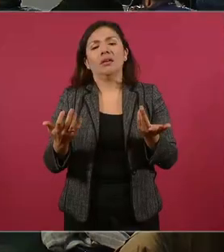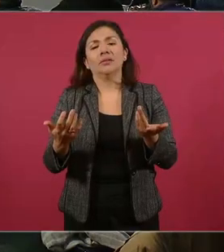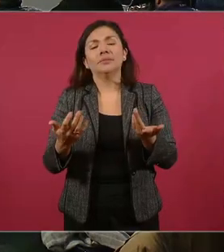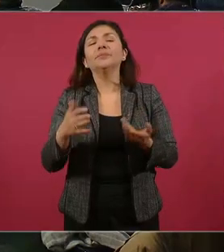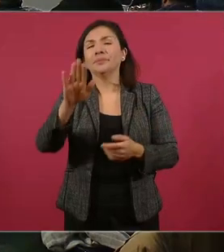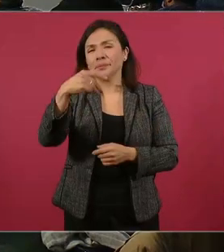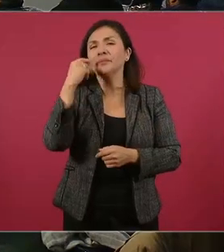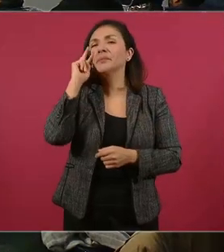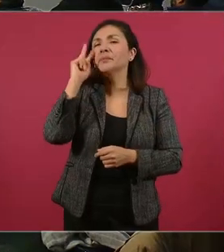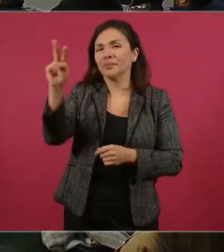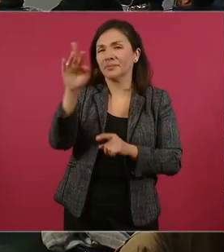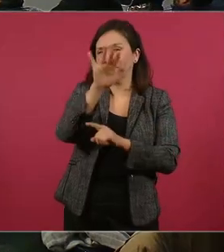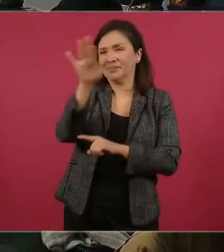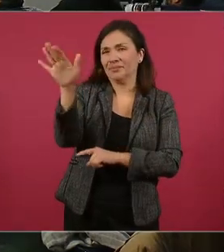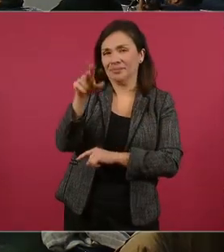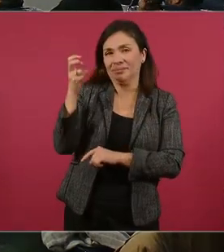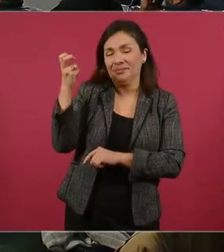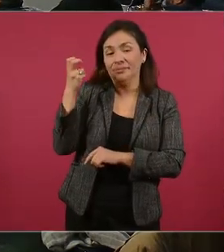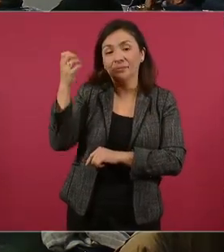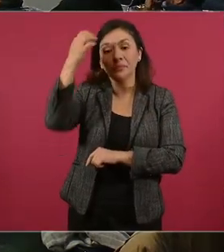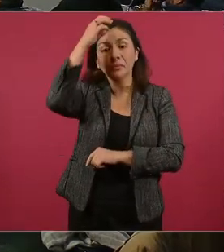A ver, pongo el texto.